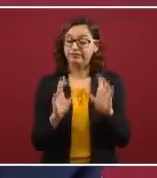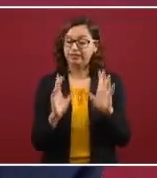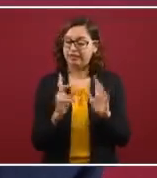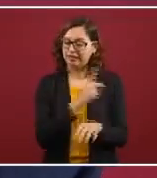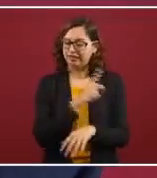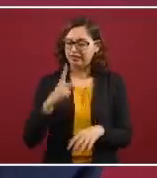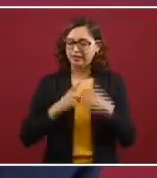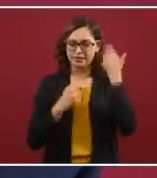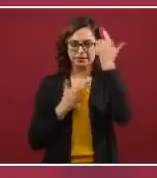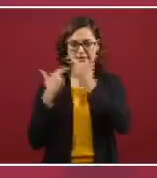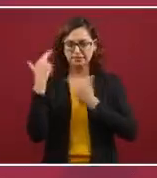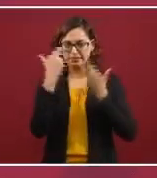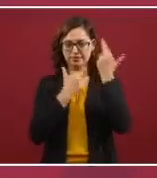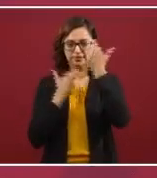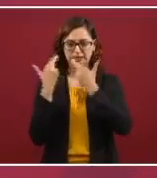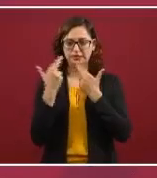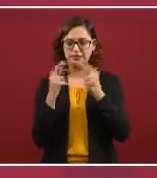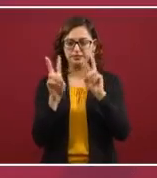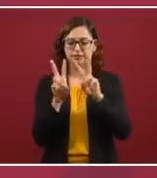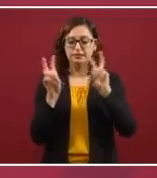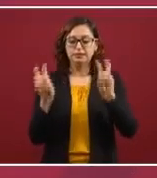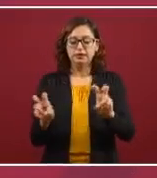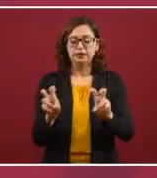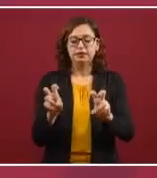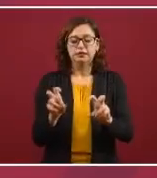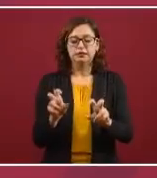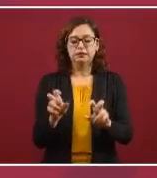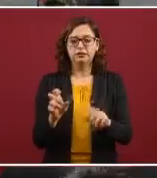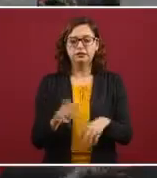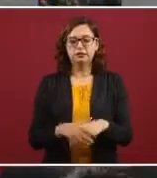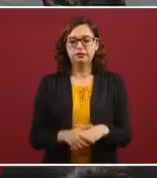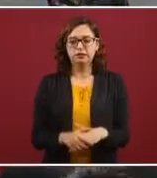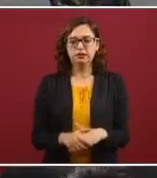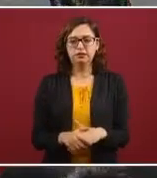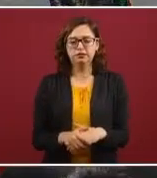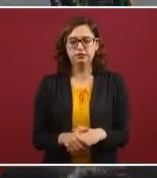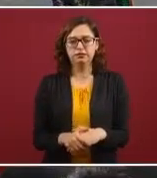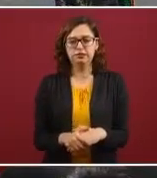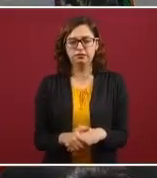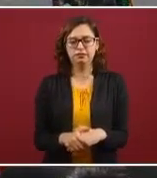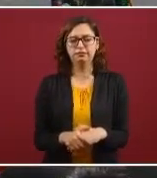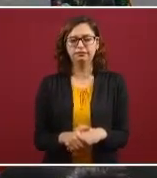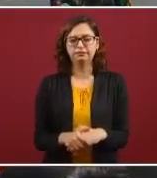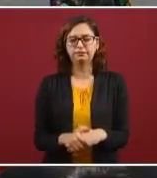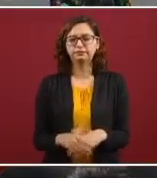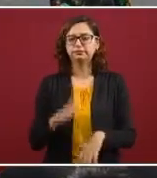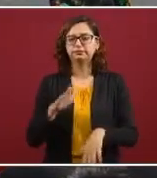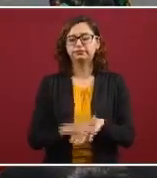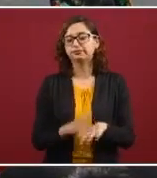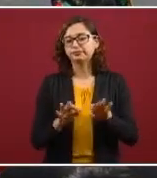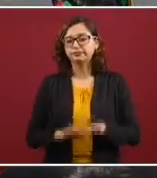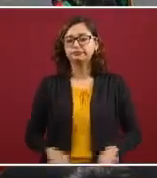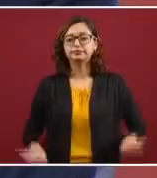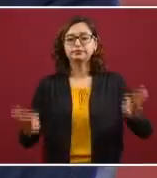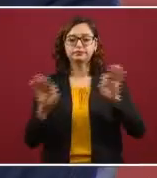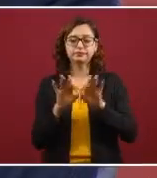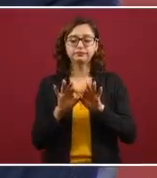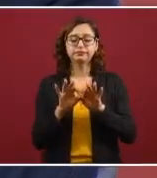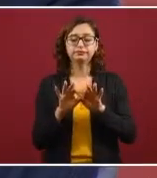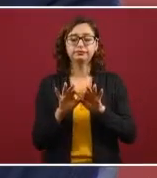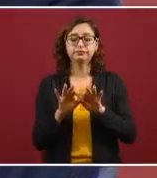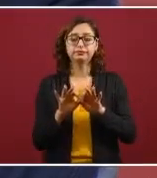de este tema. Lo importante es que al cometerse